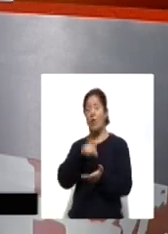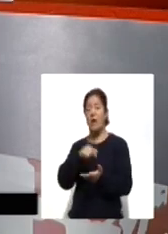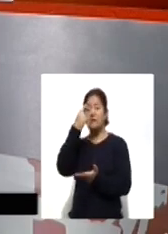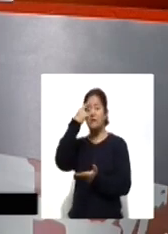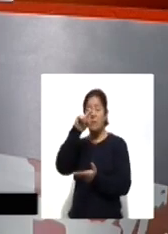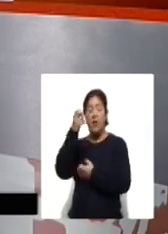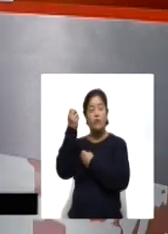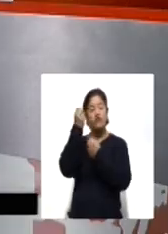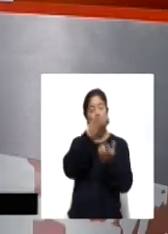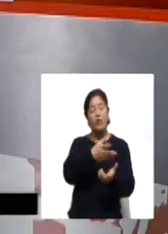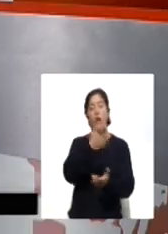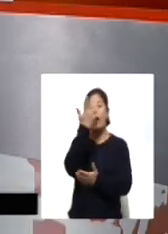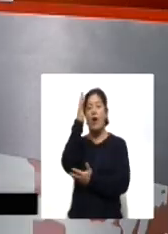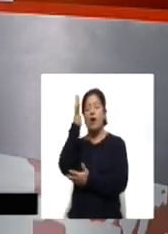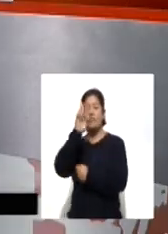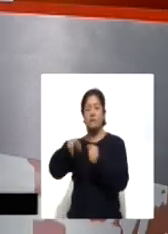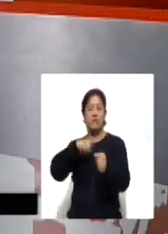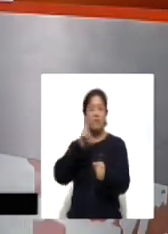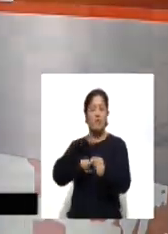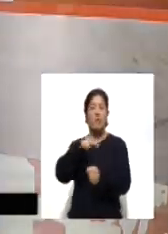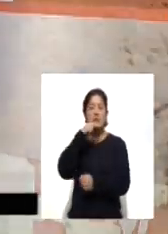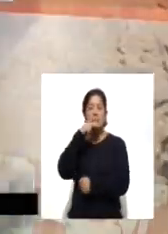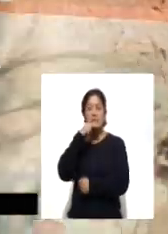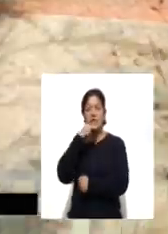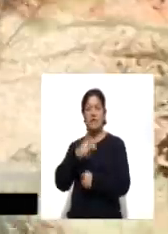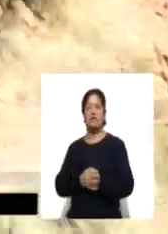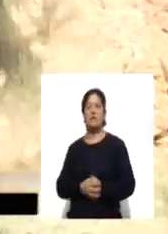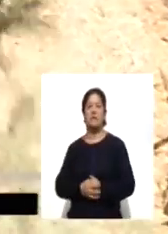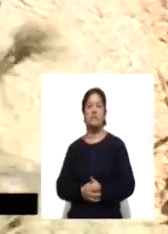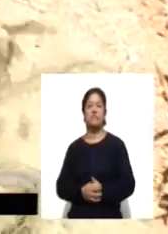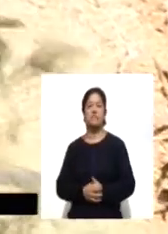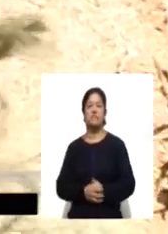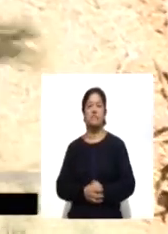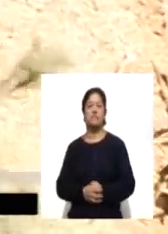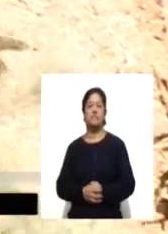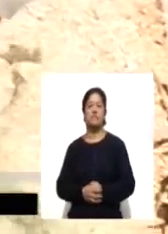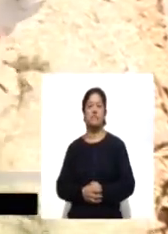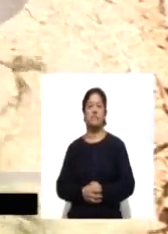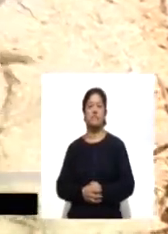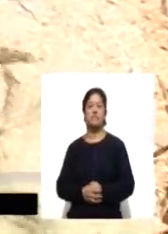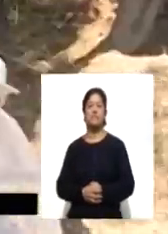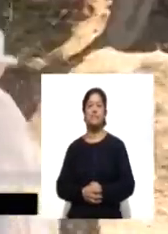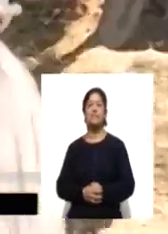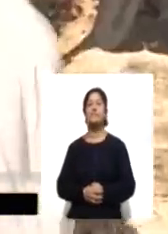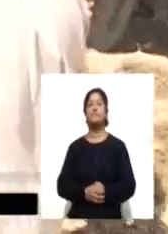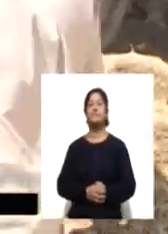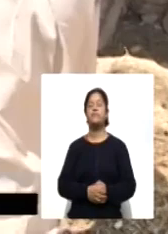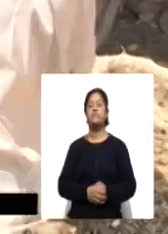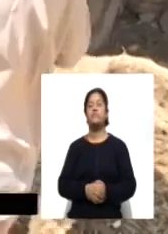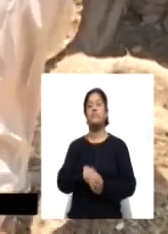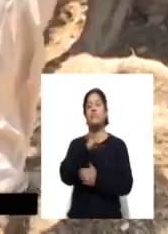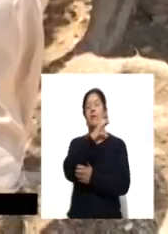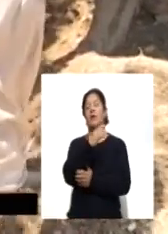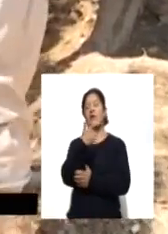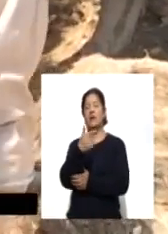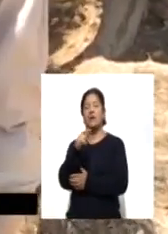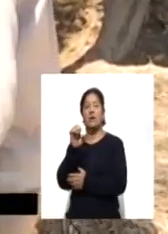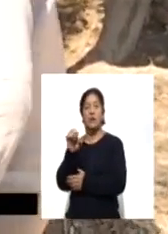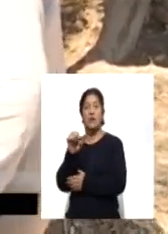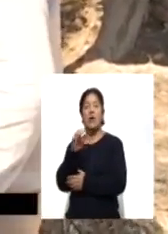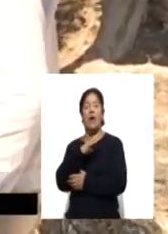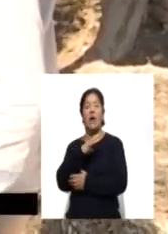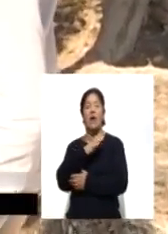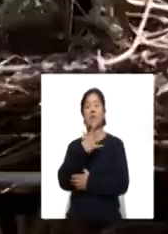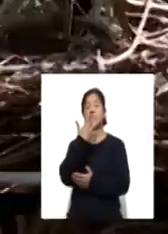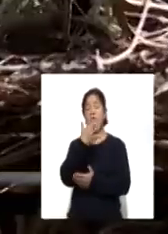para recibir árboles naturales de Navidad. La Coordinación General de Ecología habilitó 5 centros de acopio para